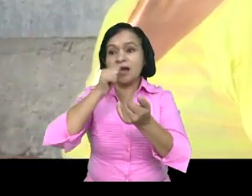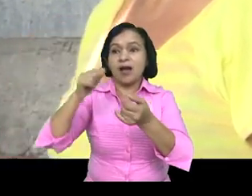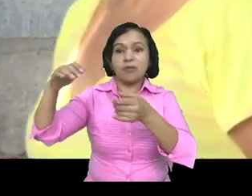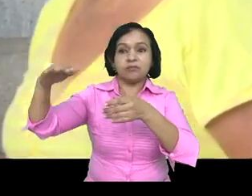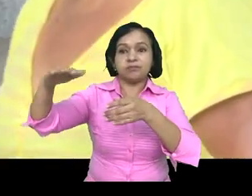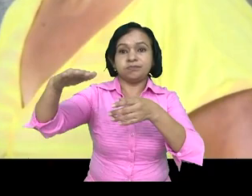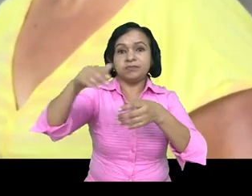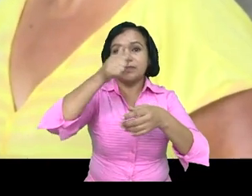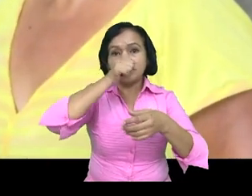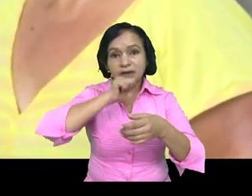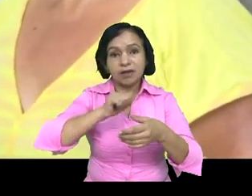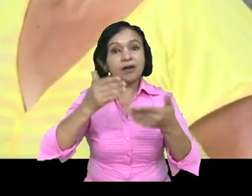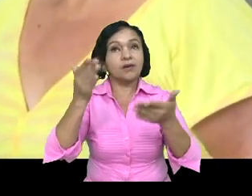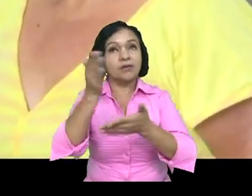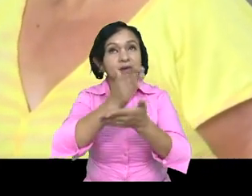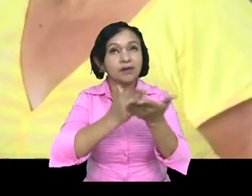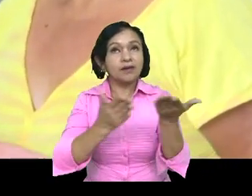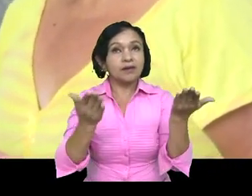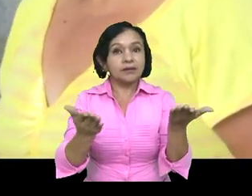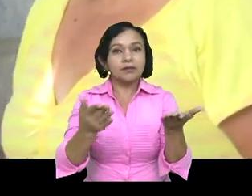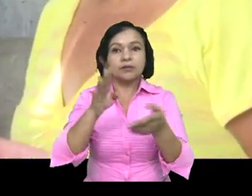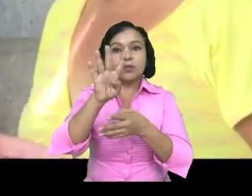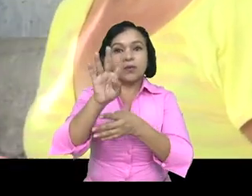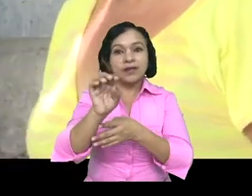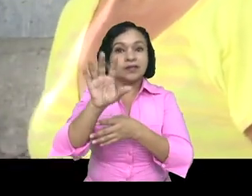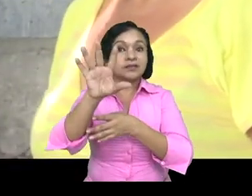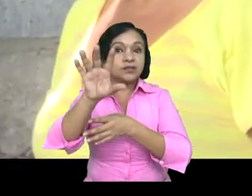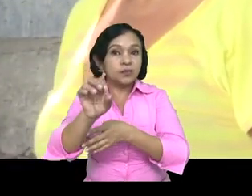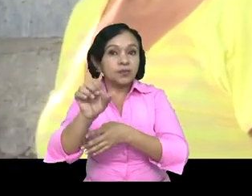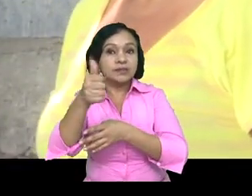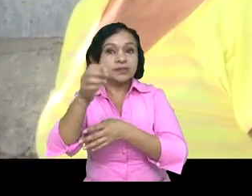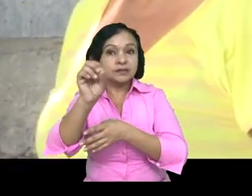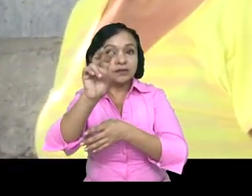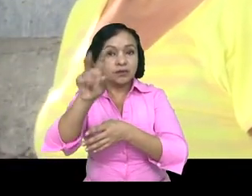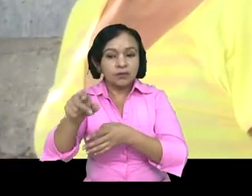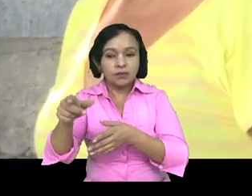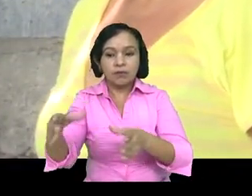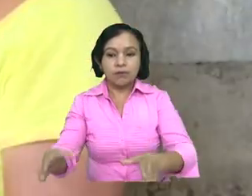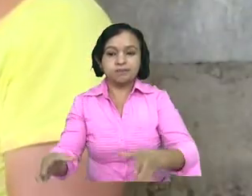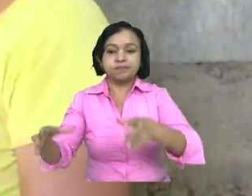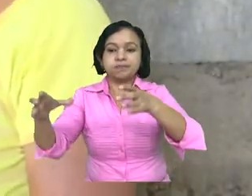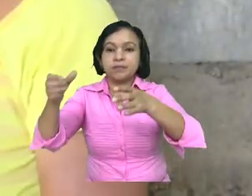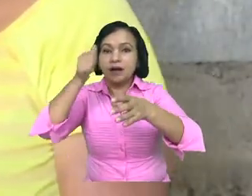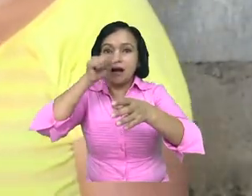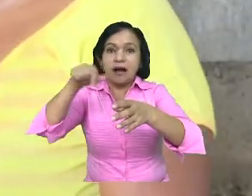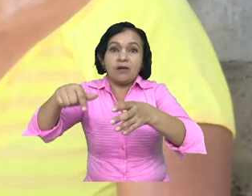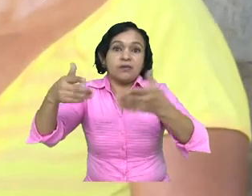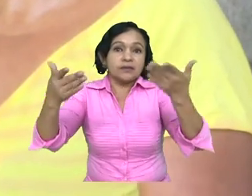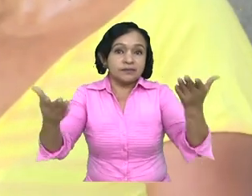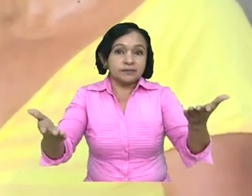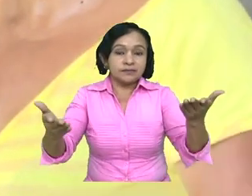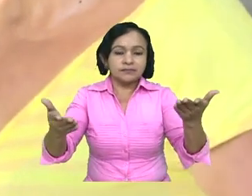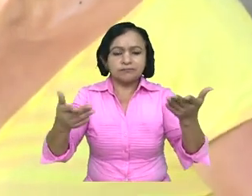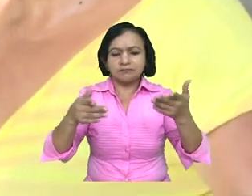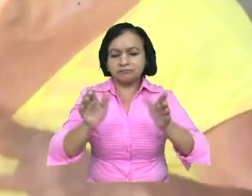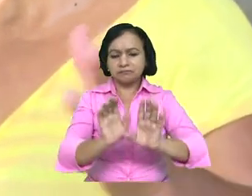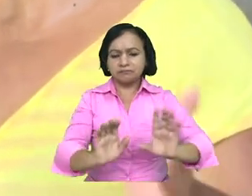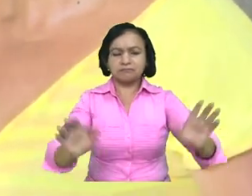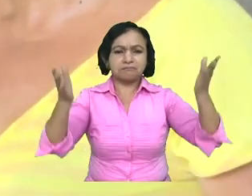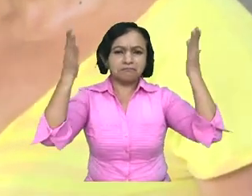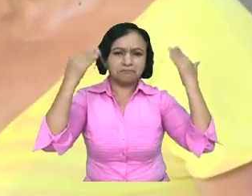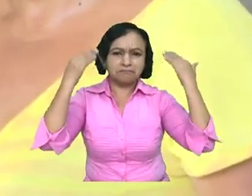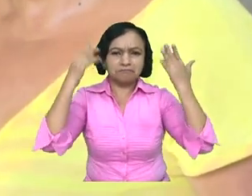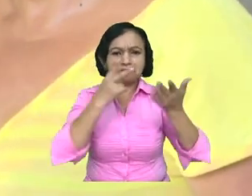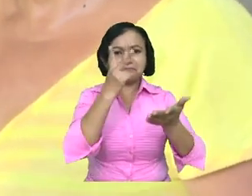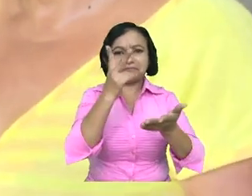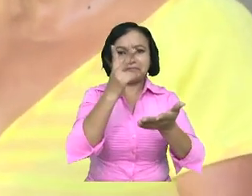porque a veces que lo que teníamos que hacer, pagar 40, 50, 60 córdobas por un barril de agua. Los niños se bañan, si es posible, dos, tres